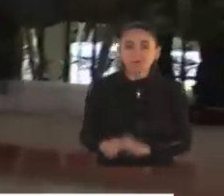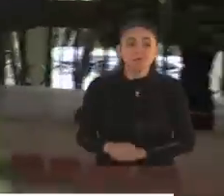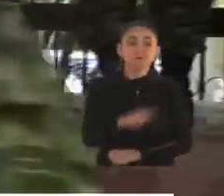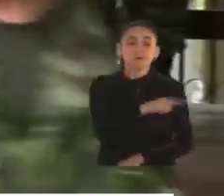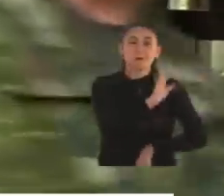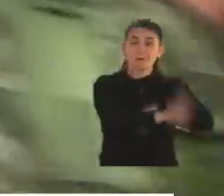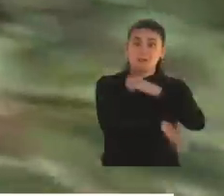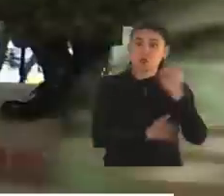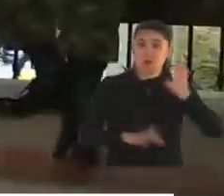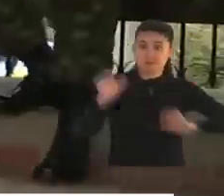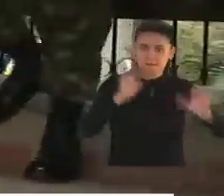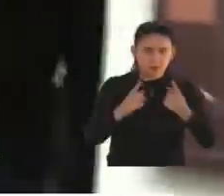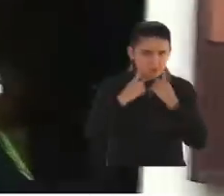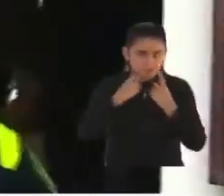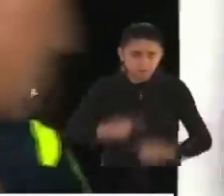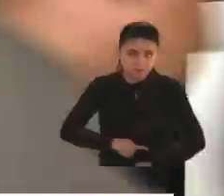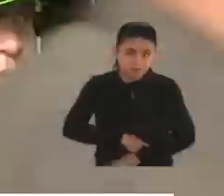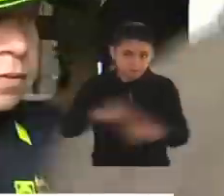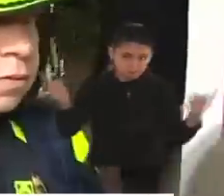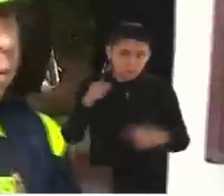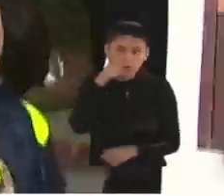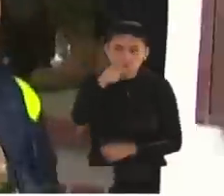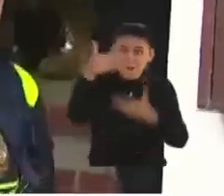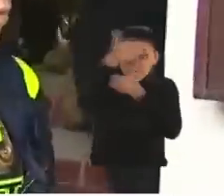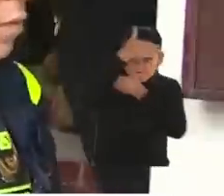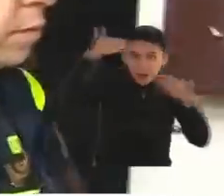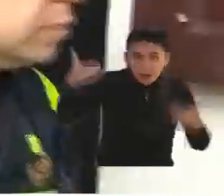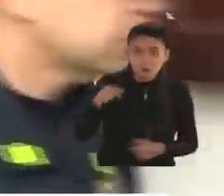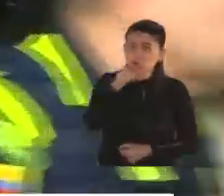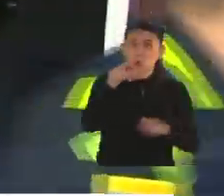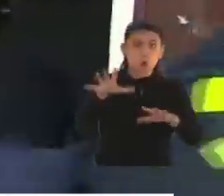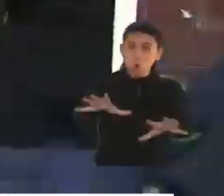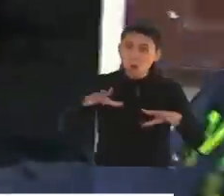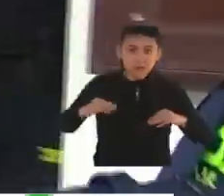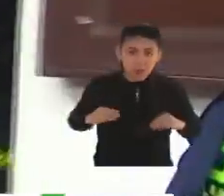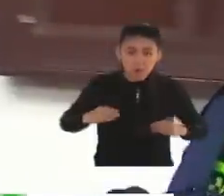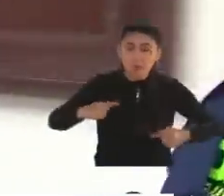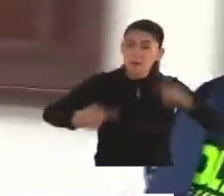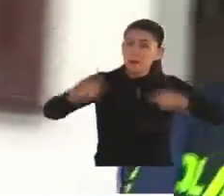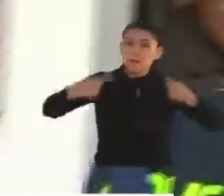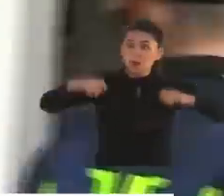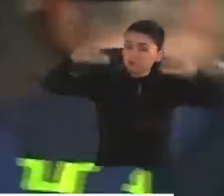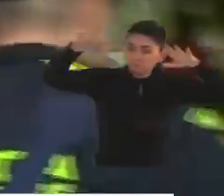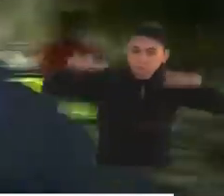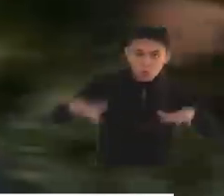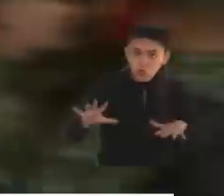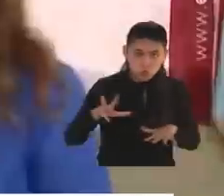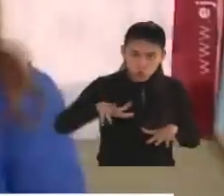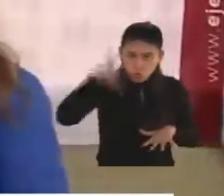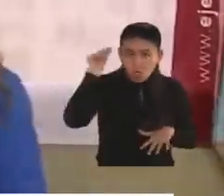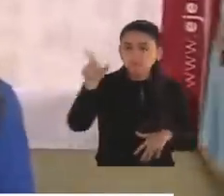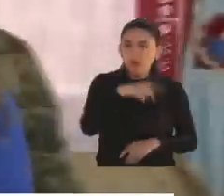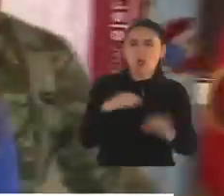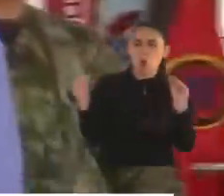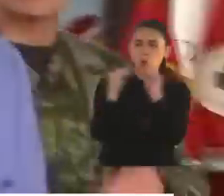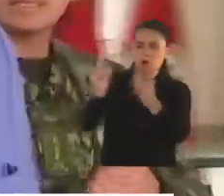fue enfático a las disidencias de las FARC. Si no acatan el cese al fuego, el gobierno lo